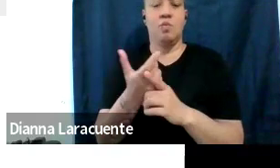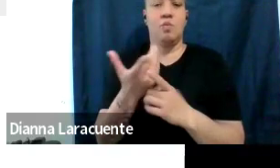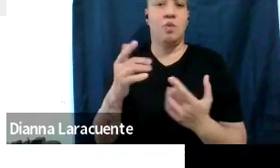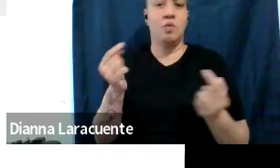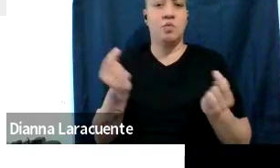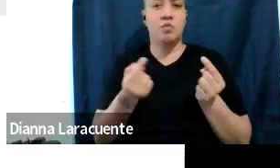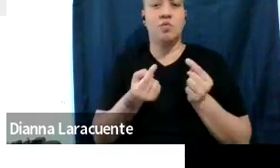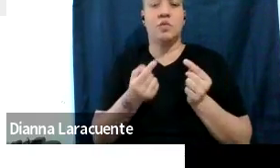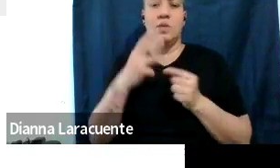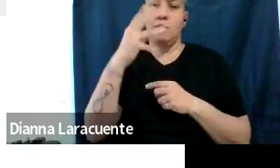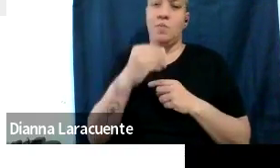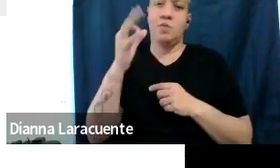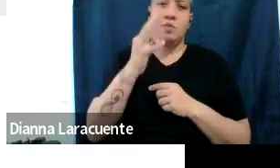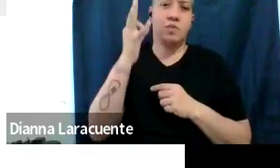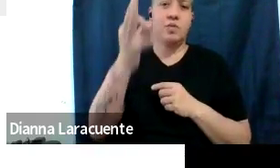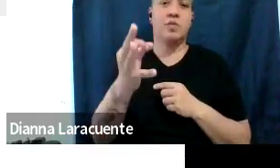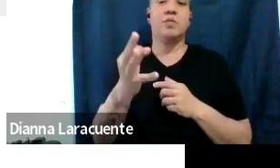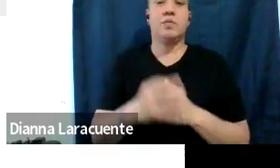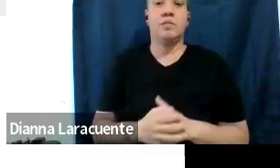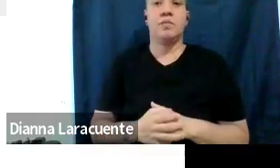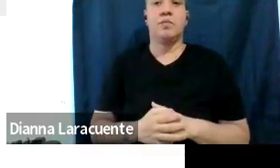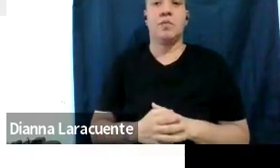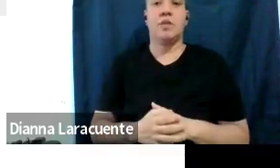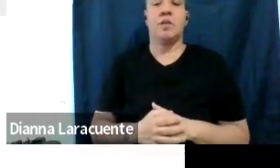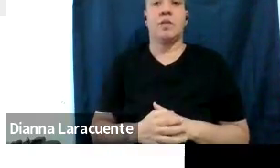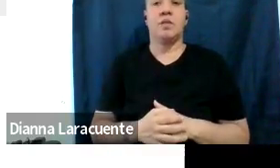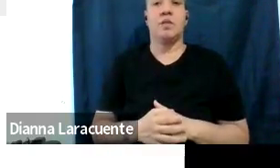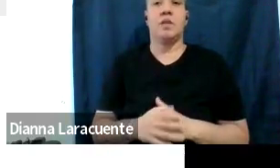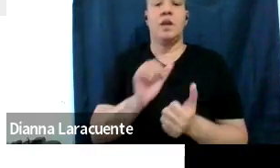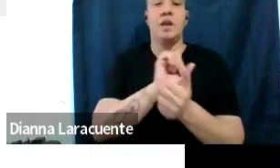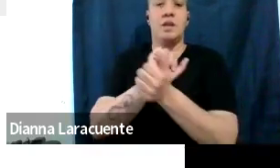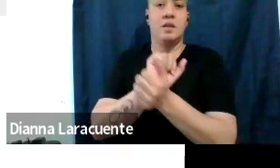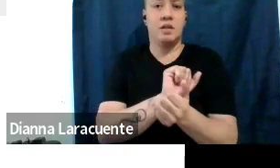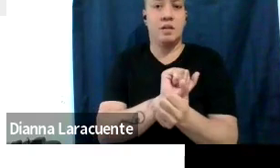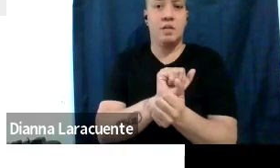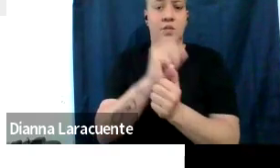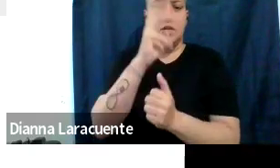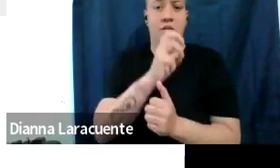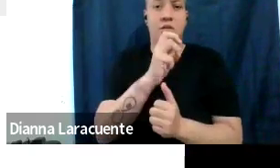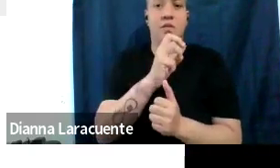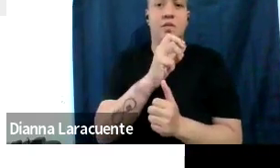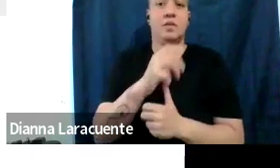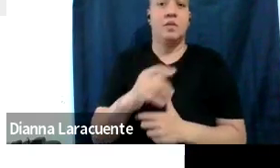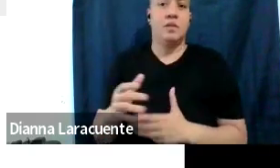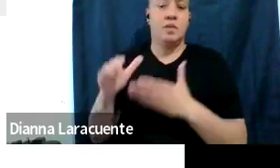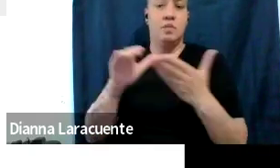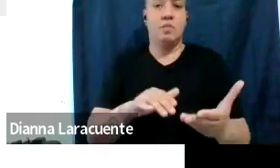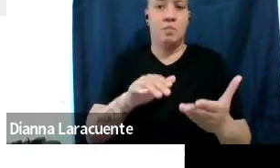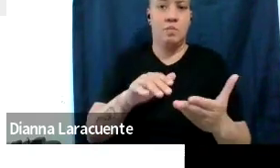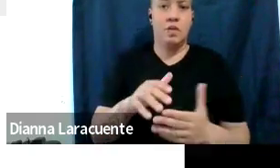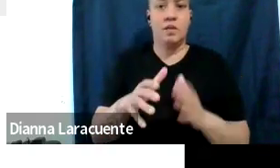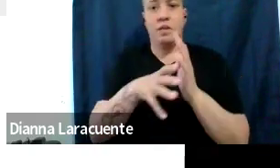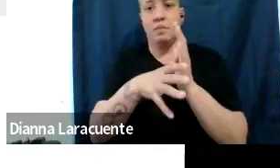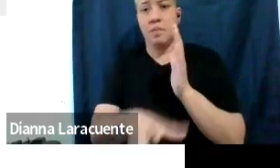Hermoso porvenir, de vivos esclavos del jornal del extraño, de muertos estiércol para fecundar sus